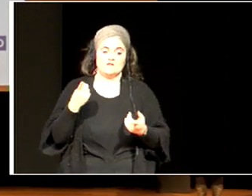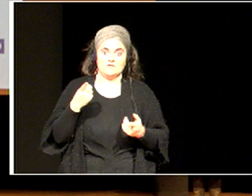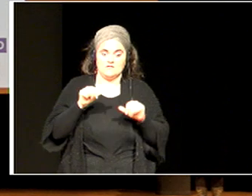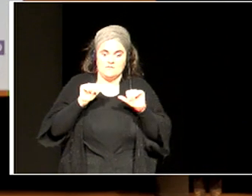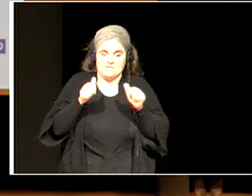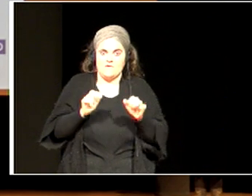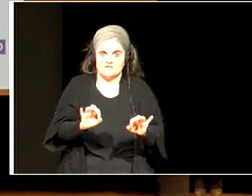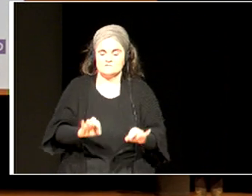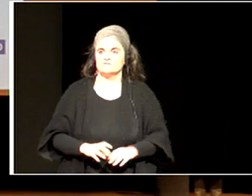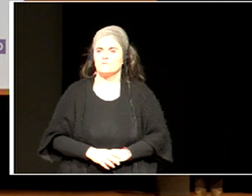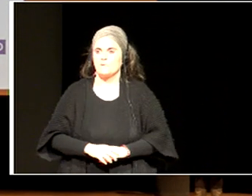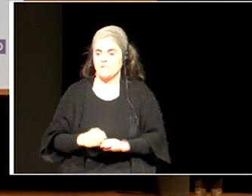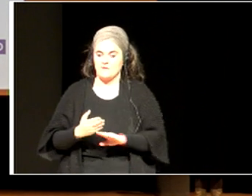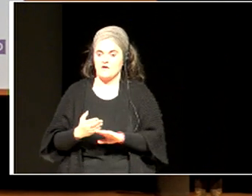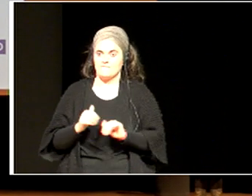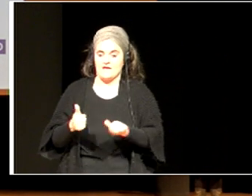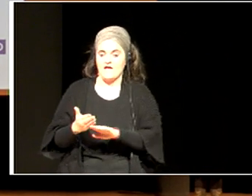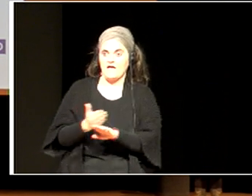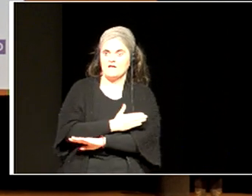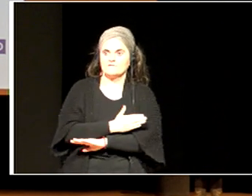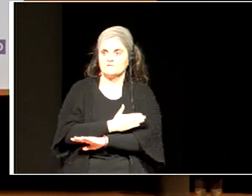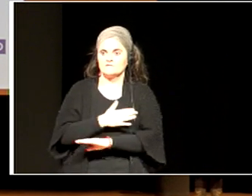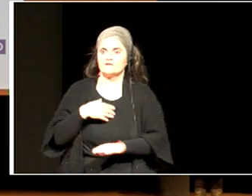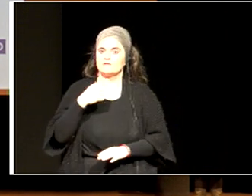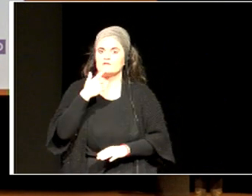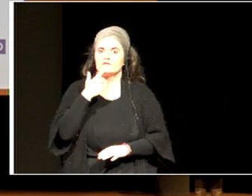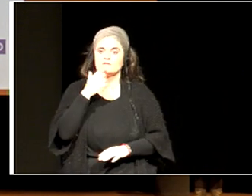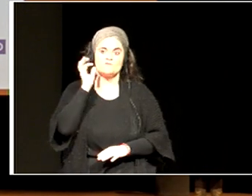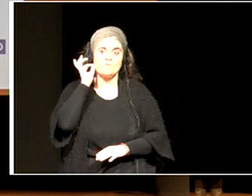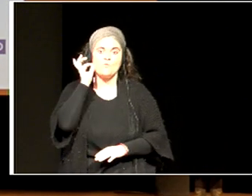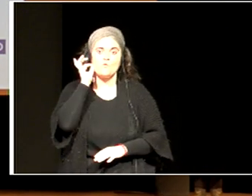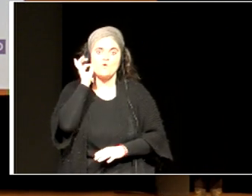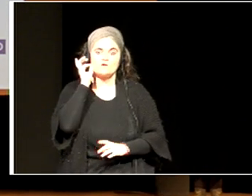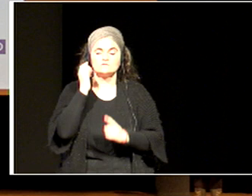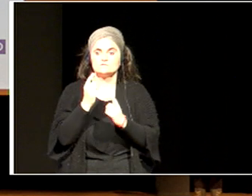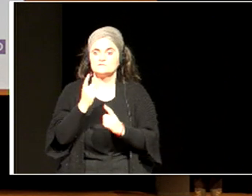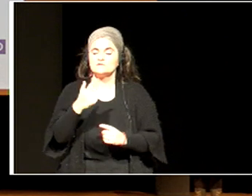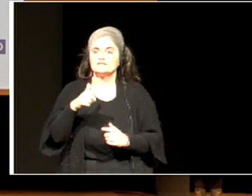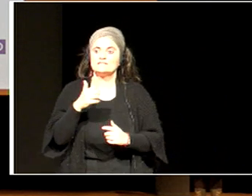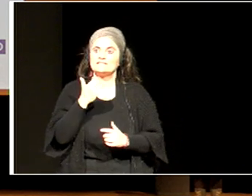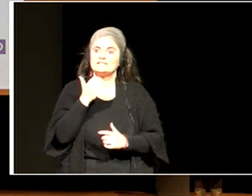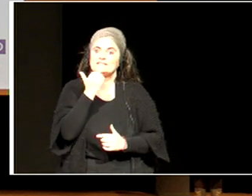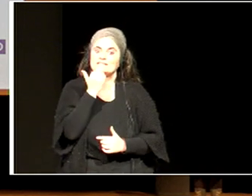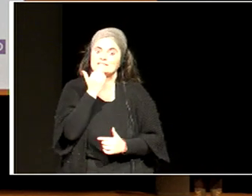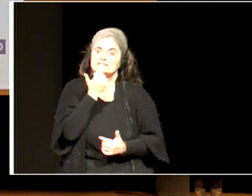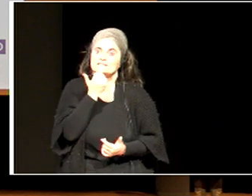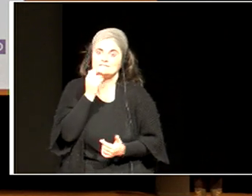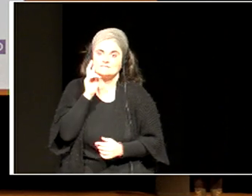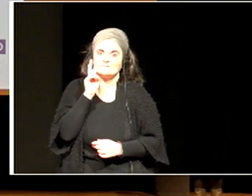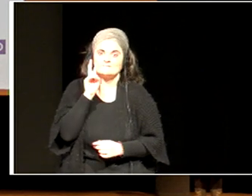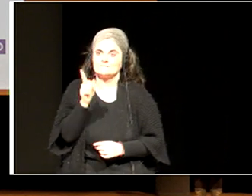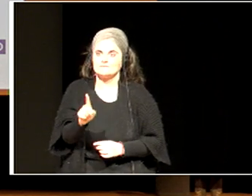antes de nada quiero dar las gracias a una mujer a unas mujeres que casi siempre quedan invisibilizadas en las